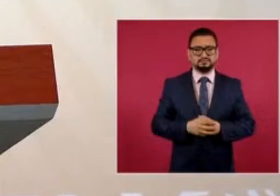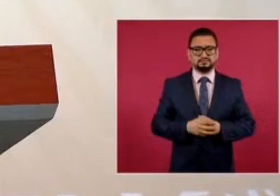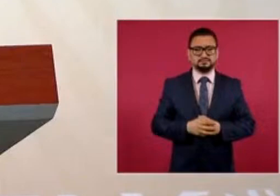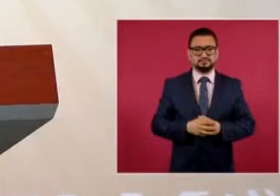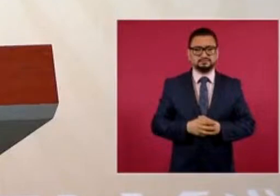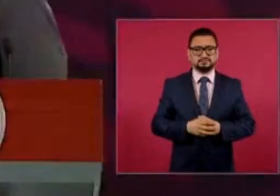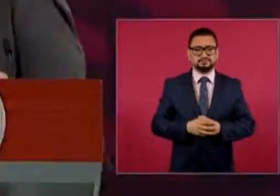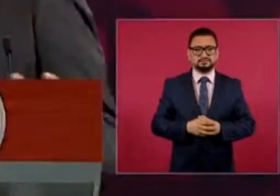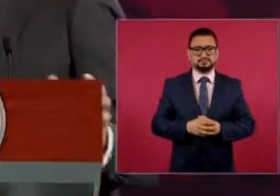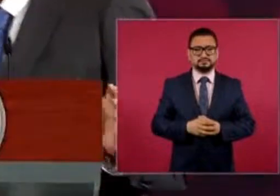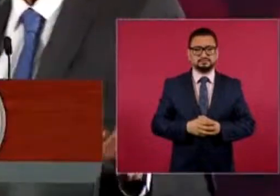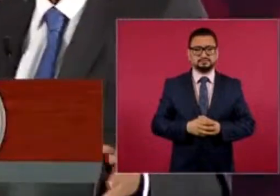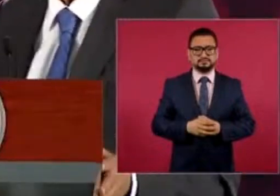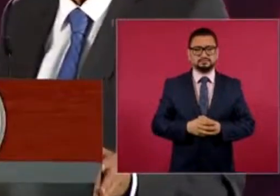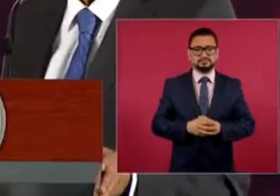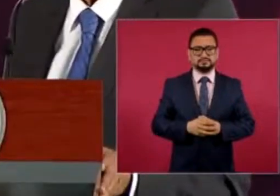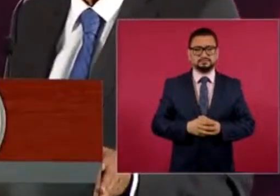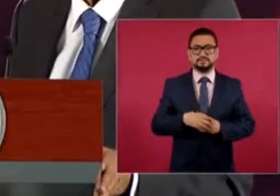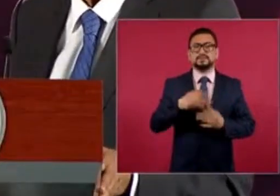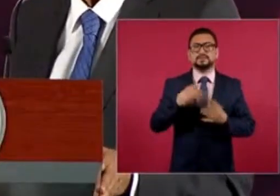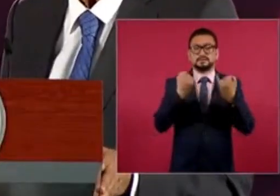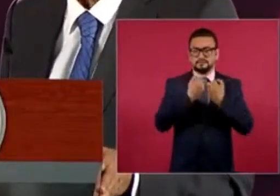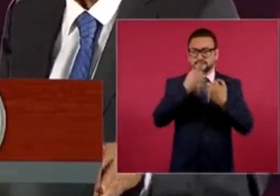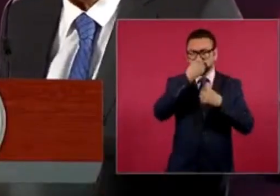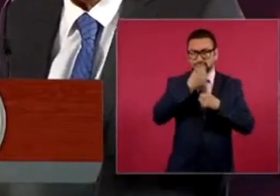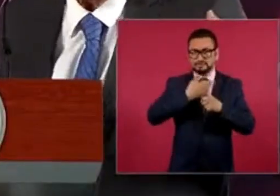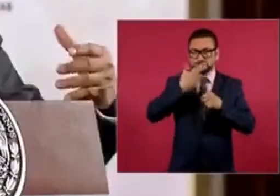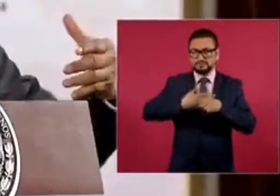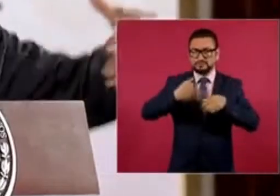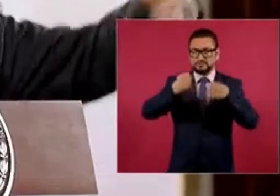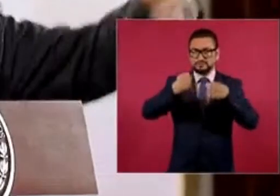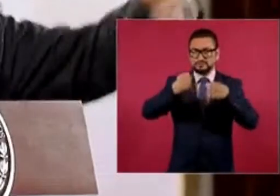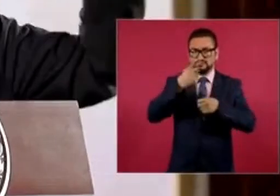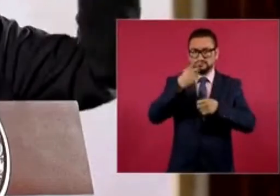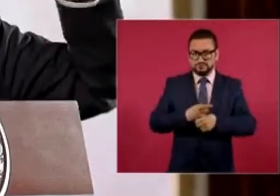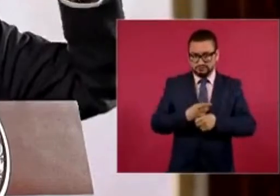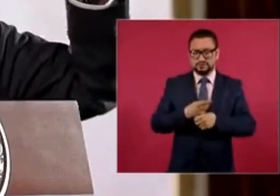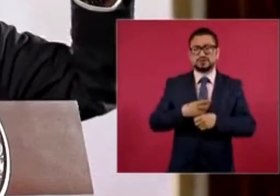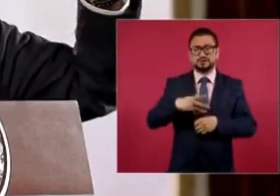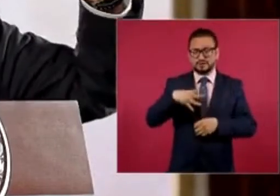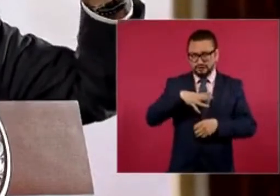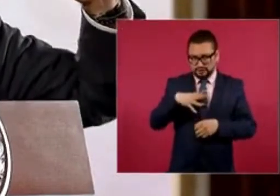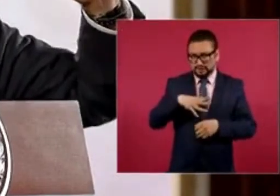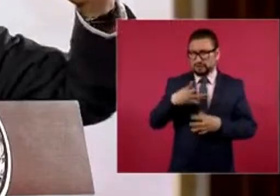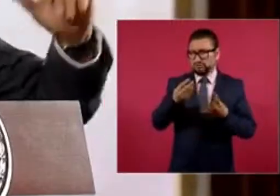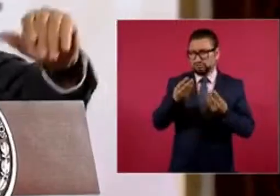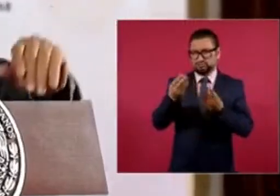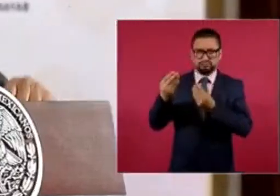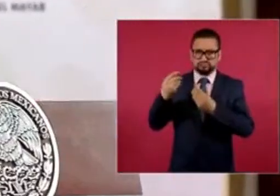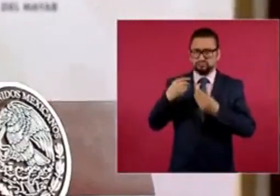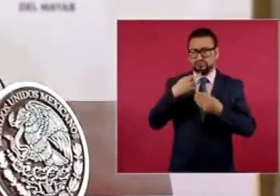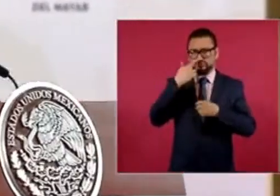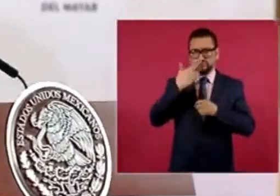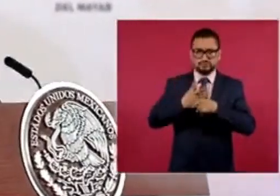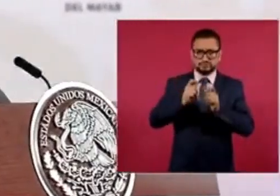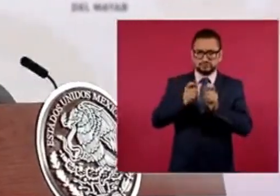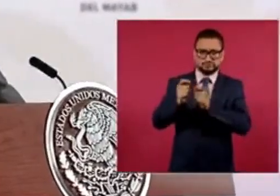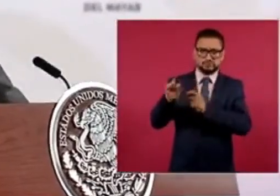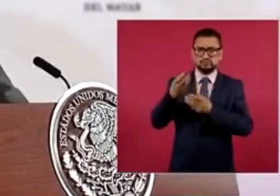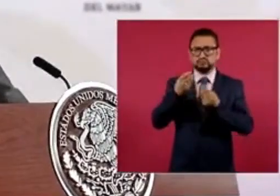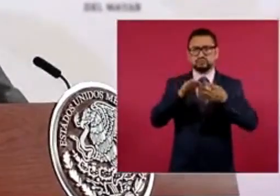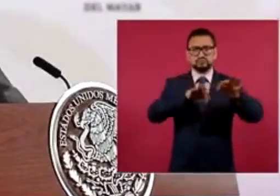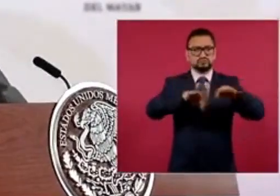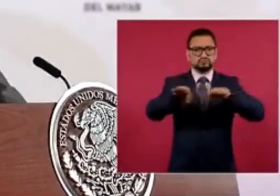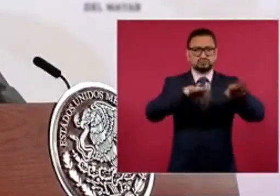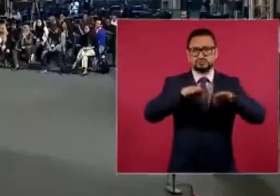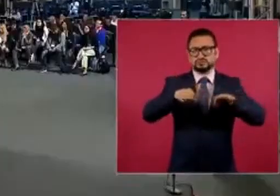Y la Secretaría de Seguridad Pública tiene muchísimas otras tareas,